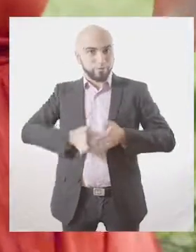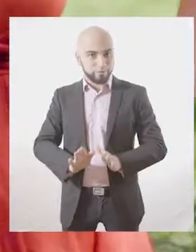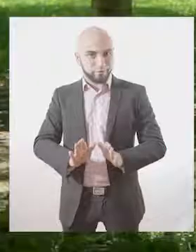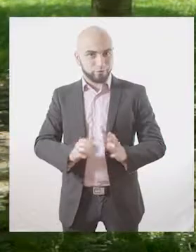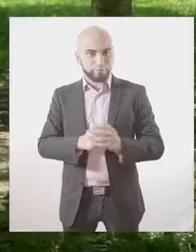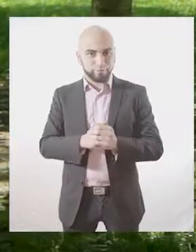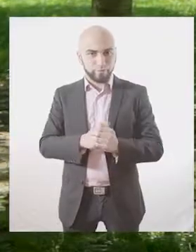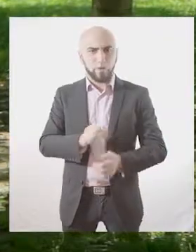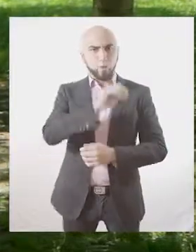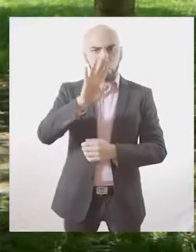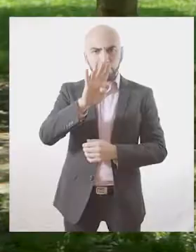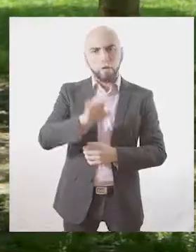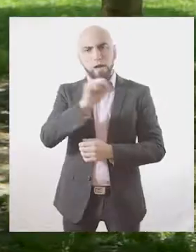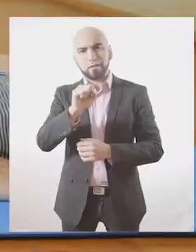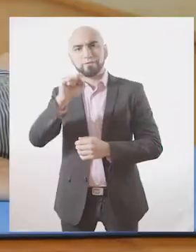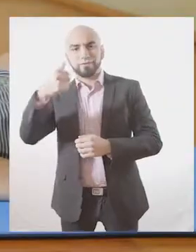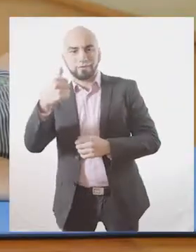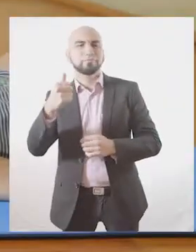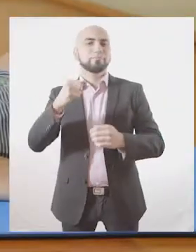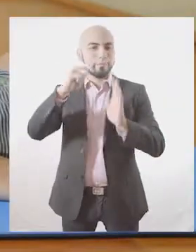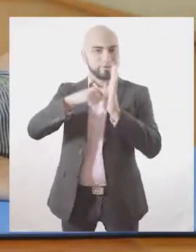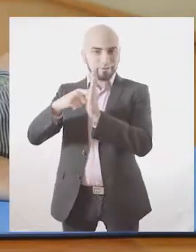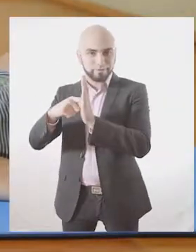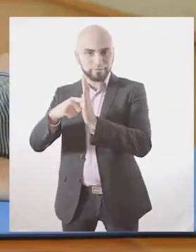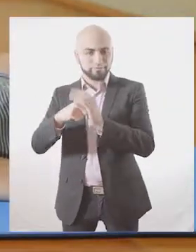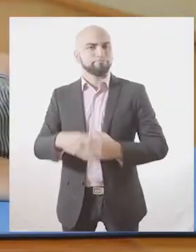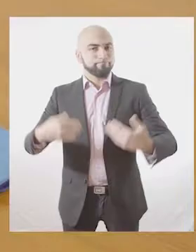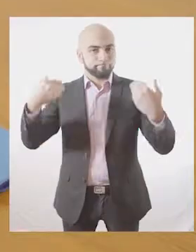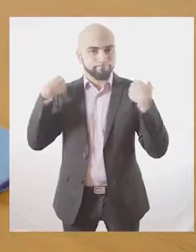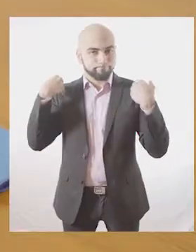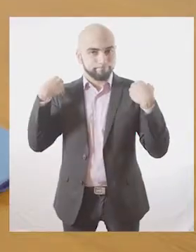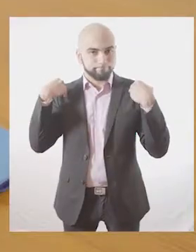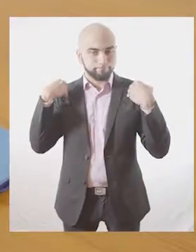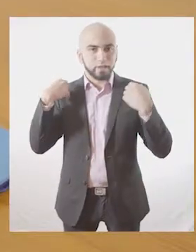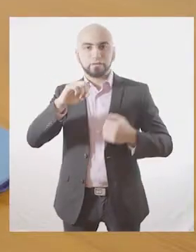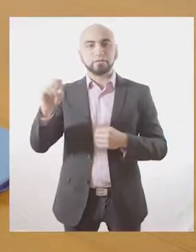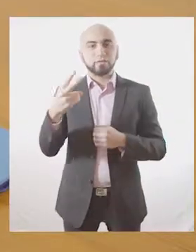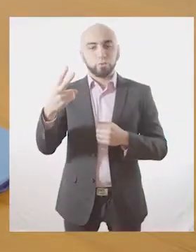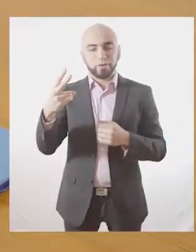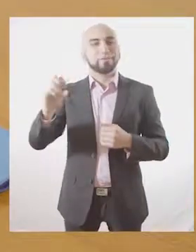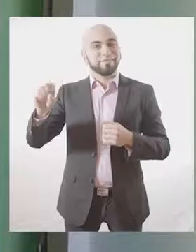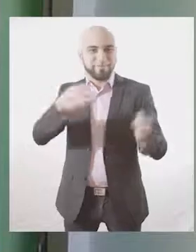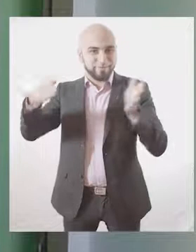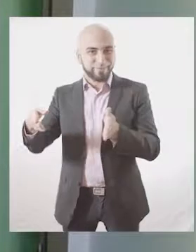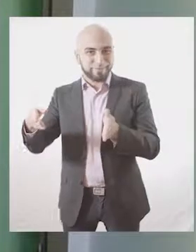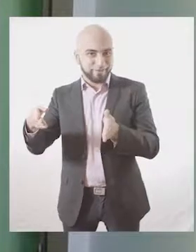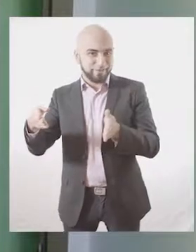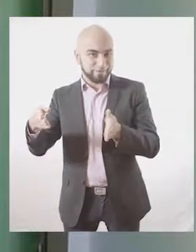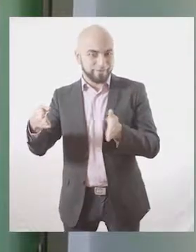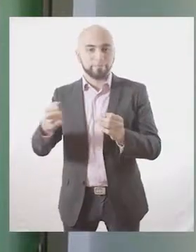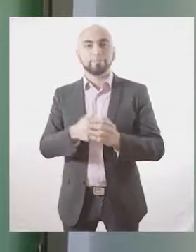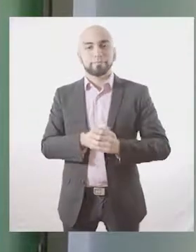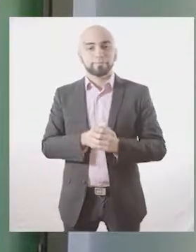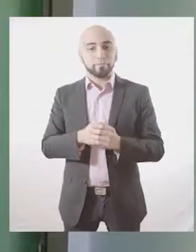activo 4 a 6 meses. Ejercicios físicos del segundo trimestre del posparto. Asiste